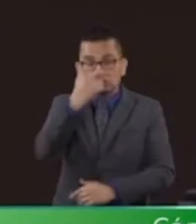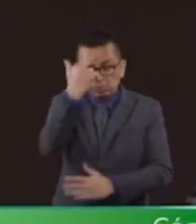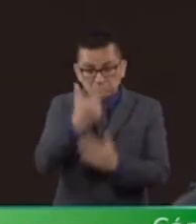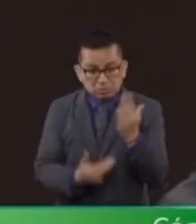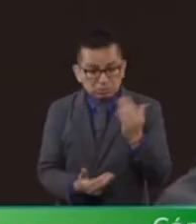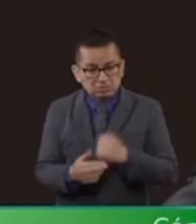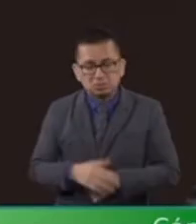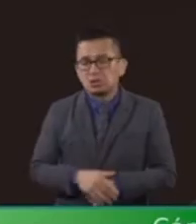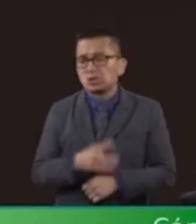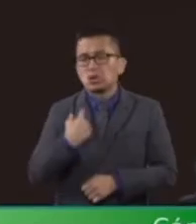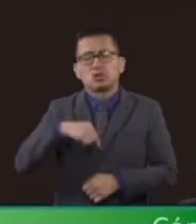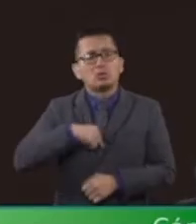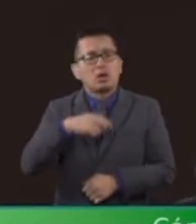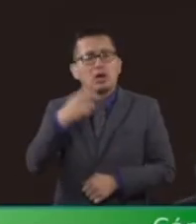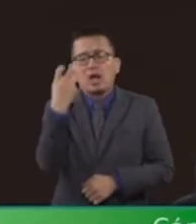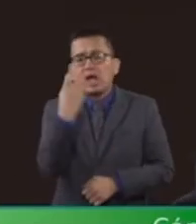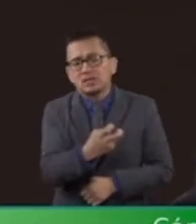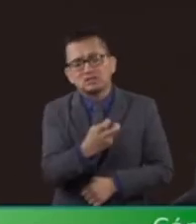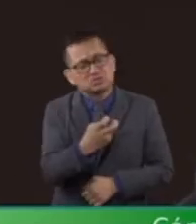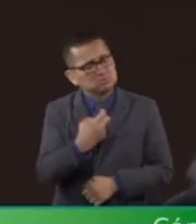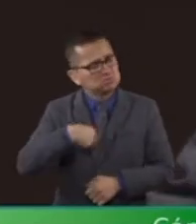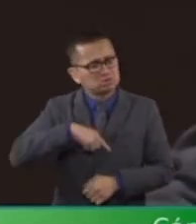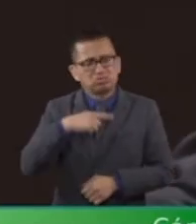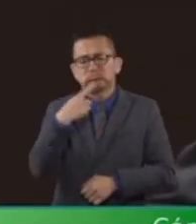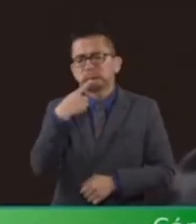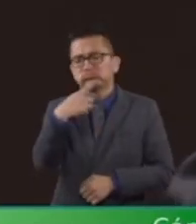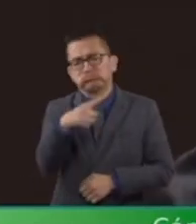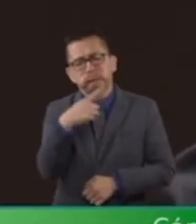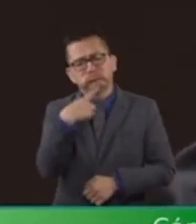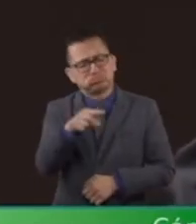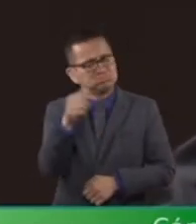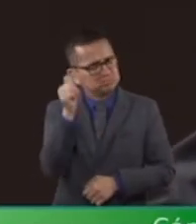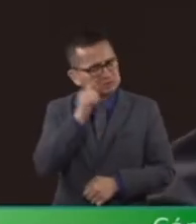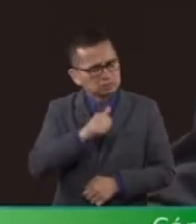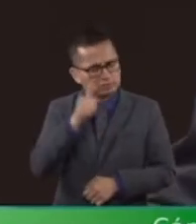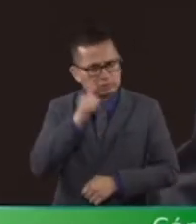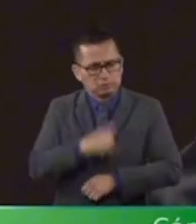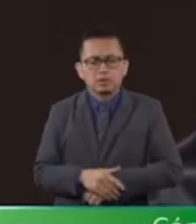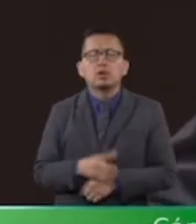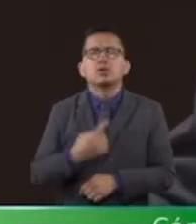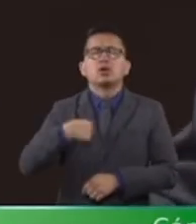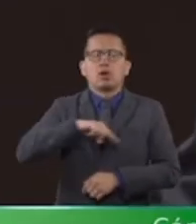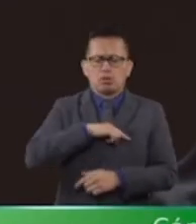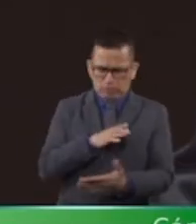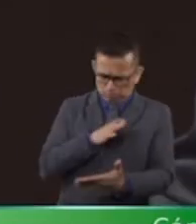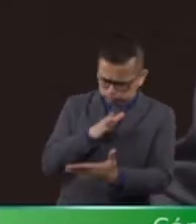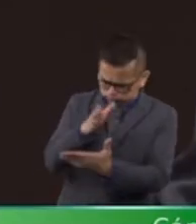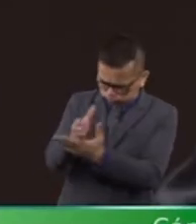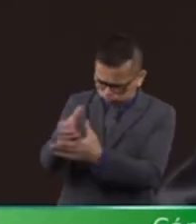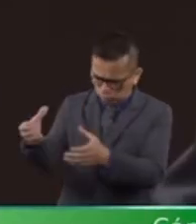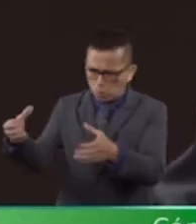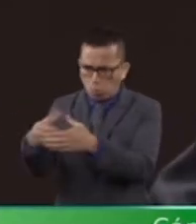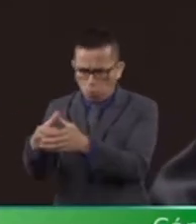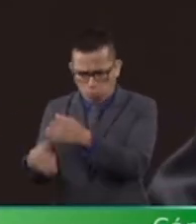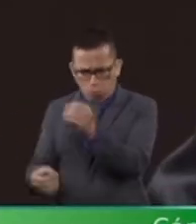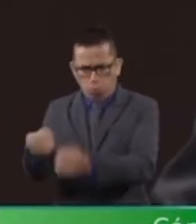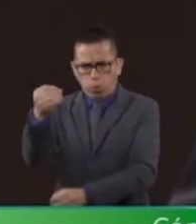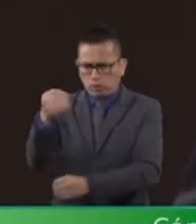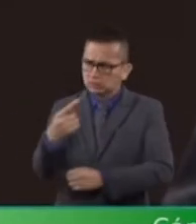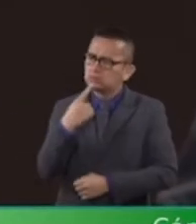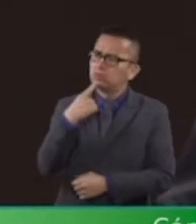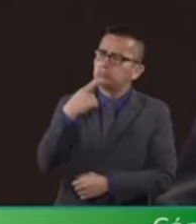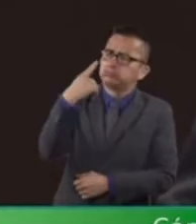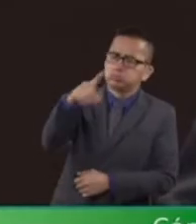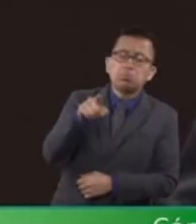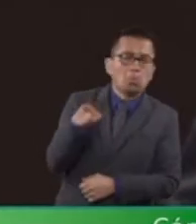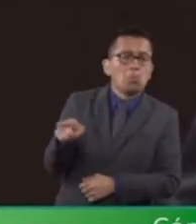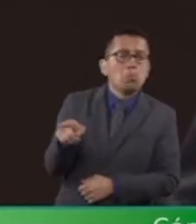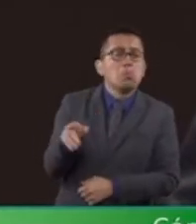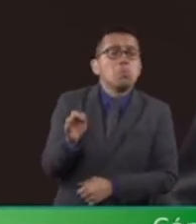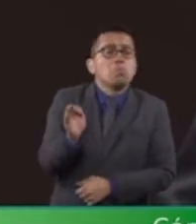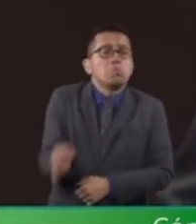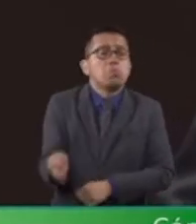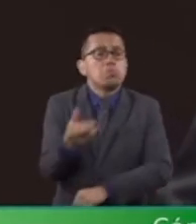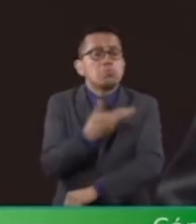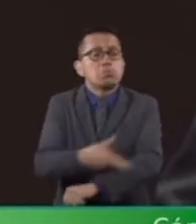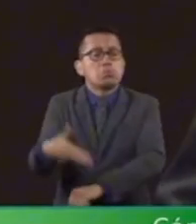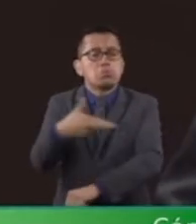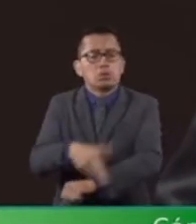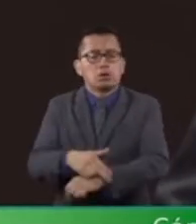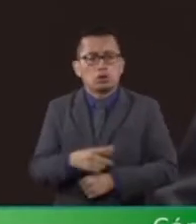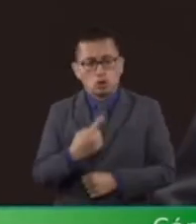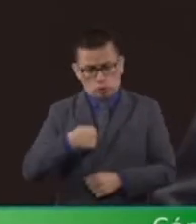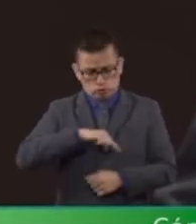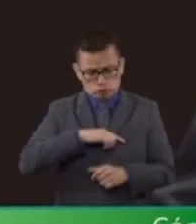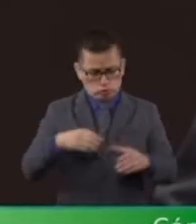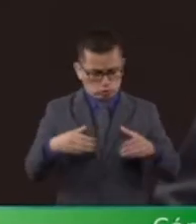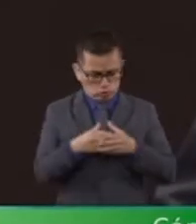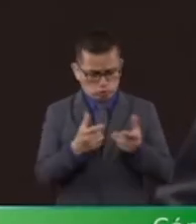señalándolo siempre. Fuimos a la Corte y la Corte aceptó el recurso. Tenemos como Movimiento Ciudadano